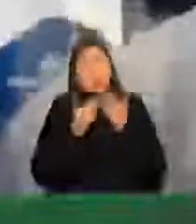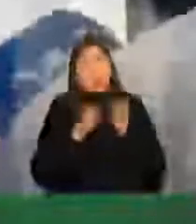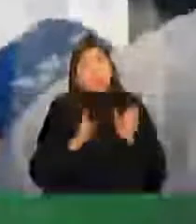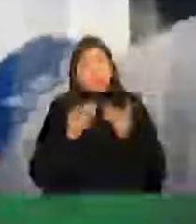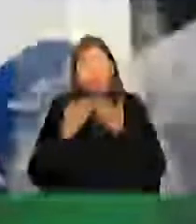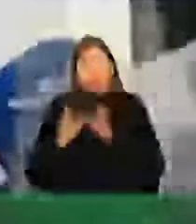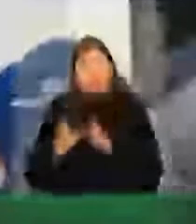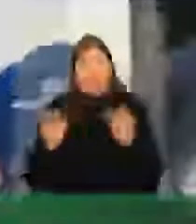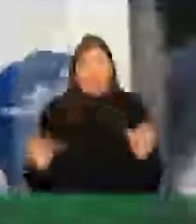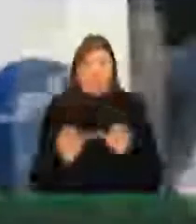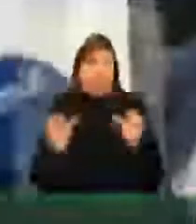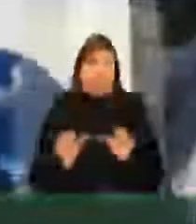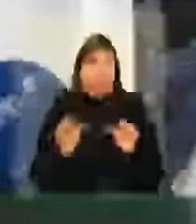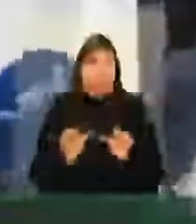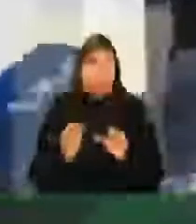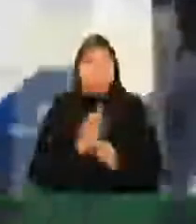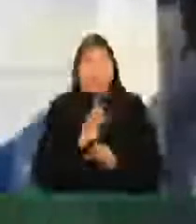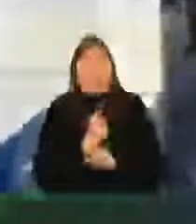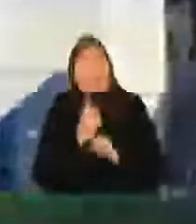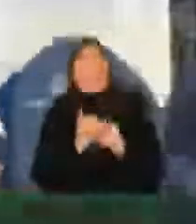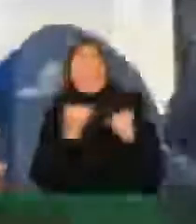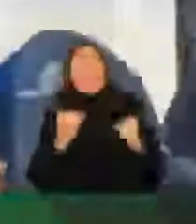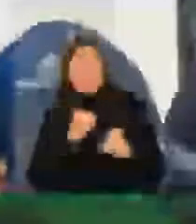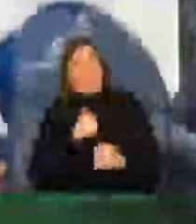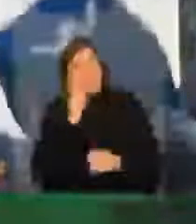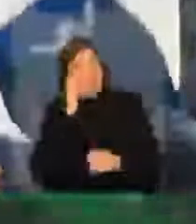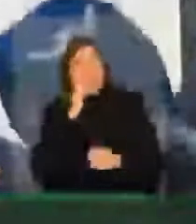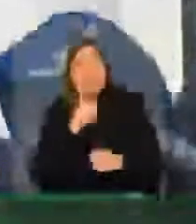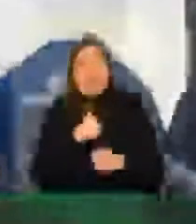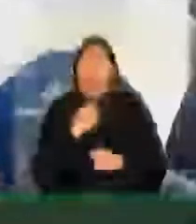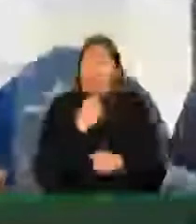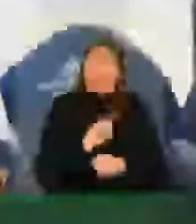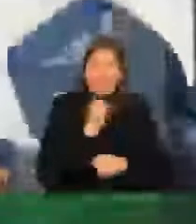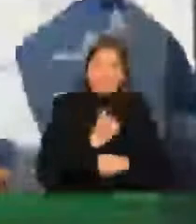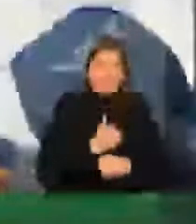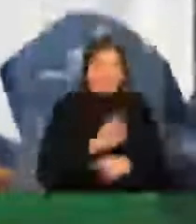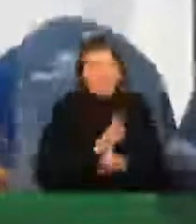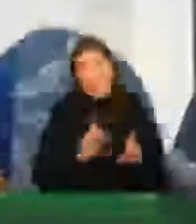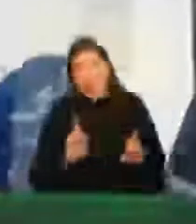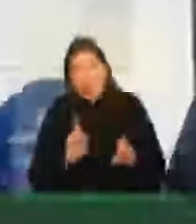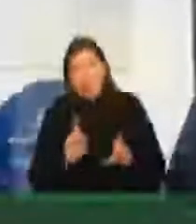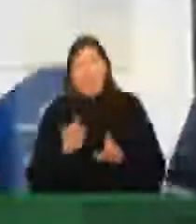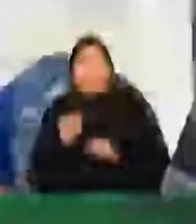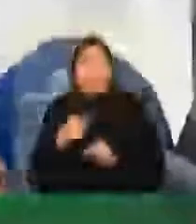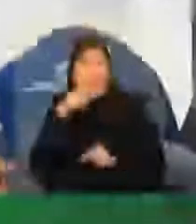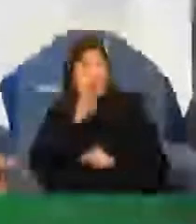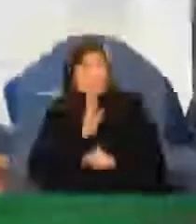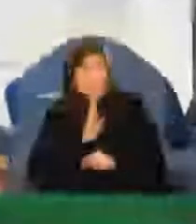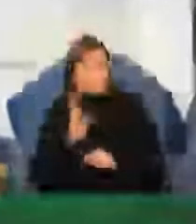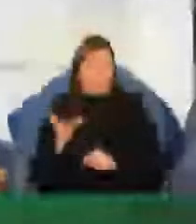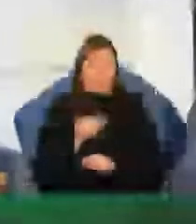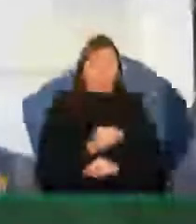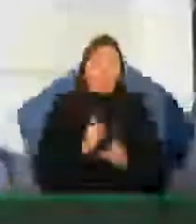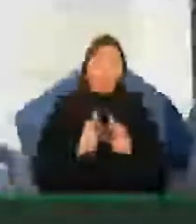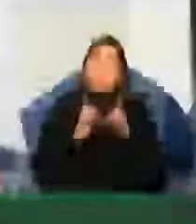Acá no es que el gobierno un día se despierta y se van a abrir actividades, no. Hay una conducta de los uruguayos, hay una vacunación, se llega a determinado estatus y toda la